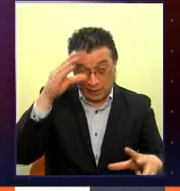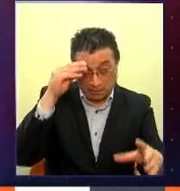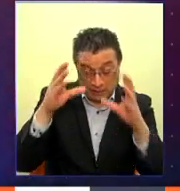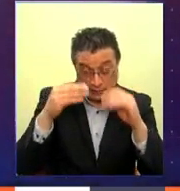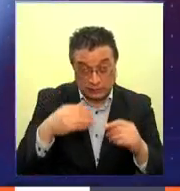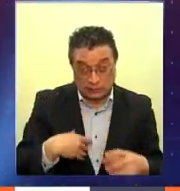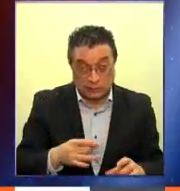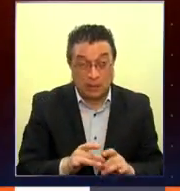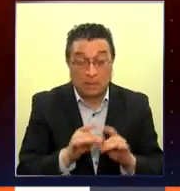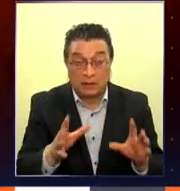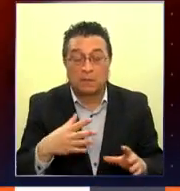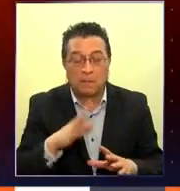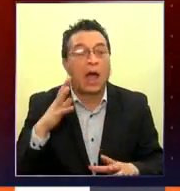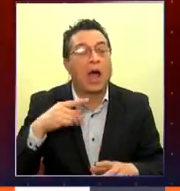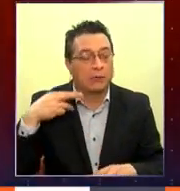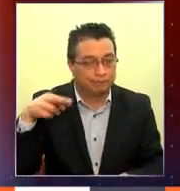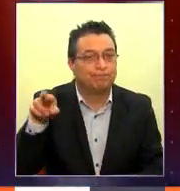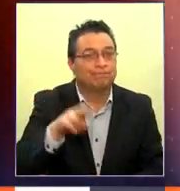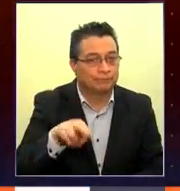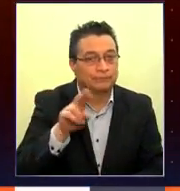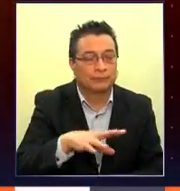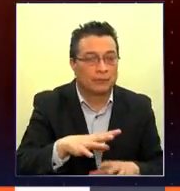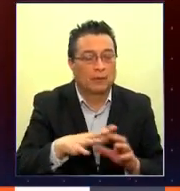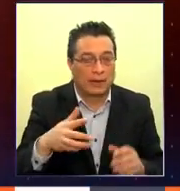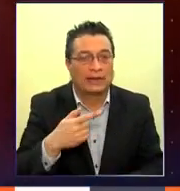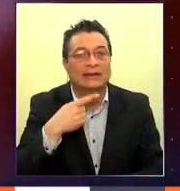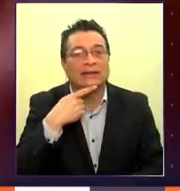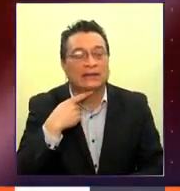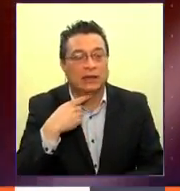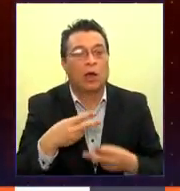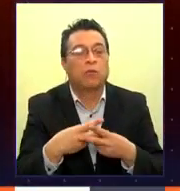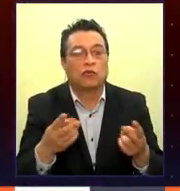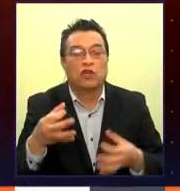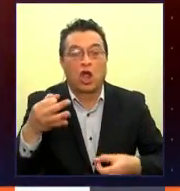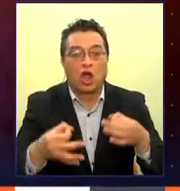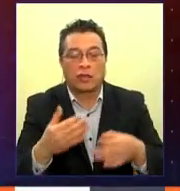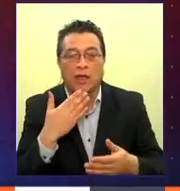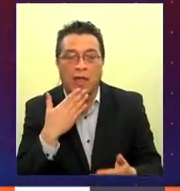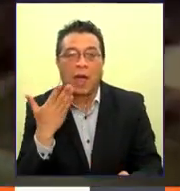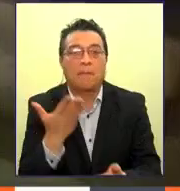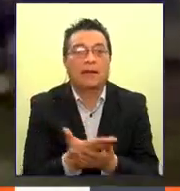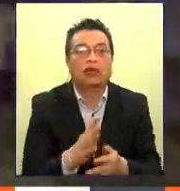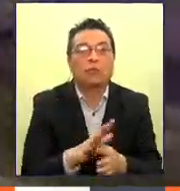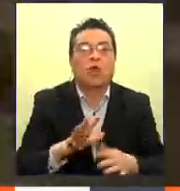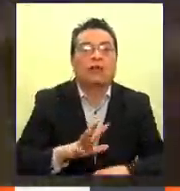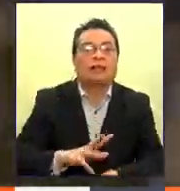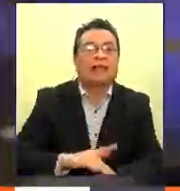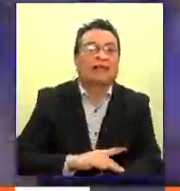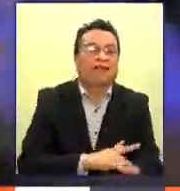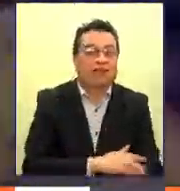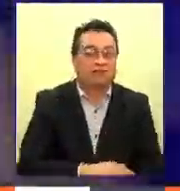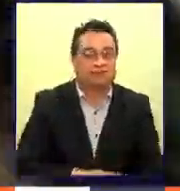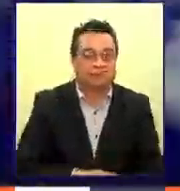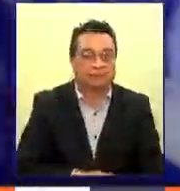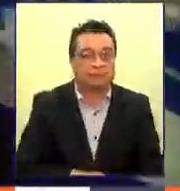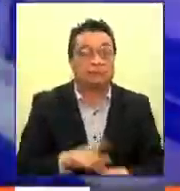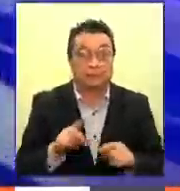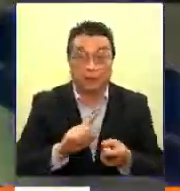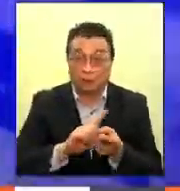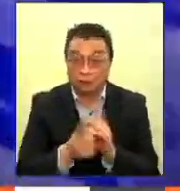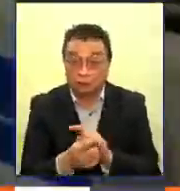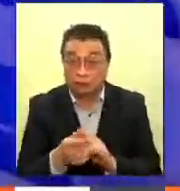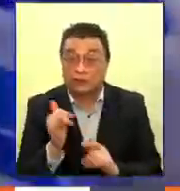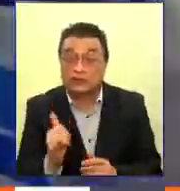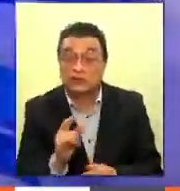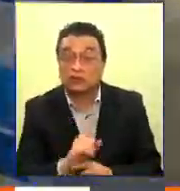ocurre más frecuentemente cuando son casos de interés público. Las cuartas apelaciones son muy sensibles a esto. Si se revierte o no la medida en este caso de